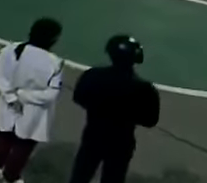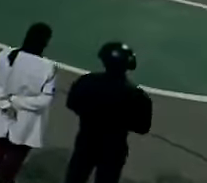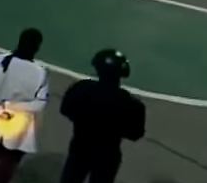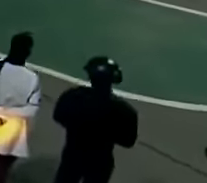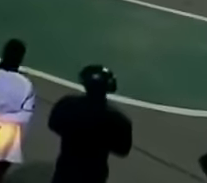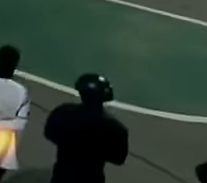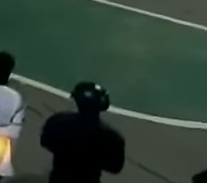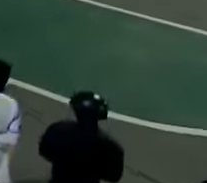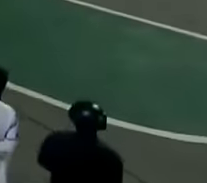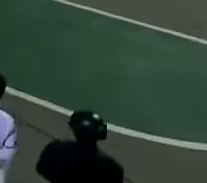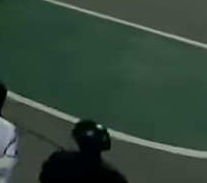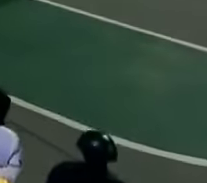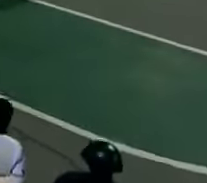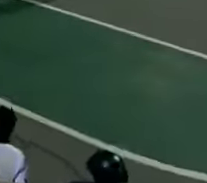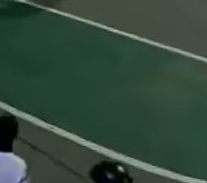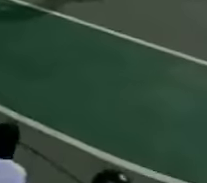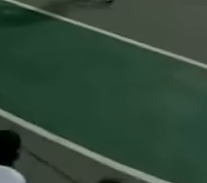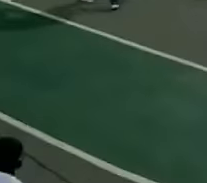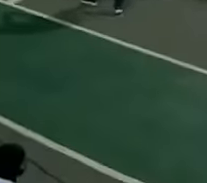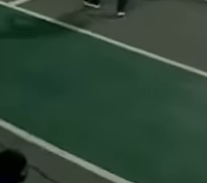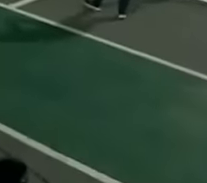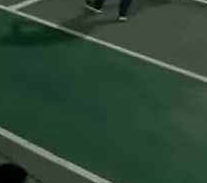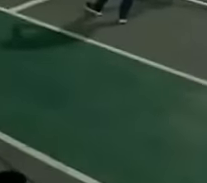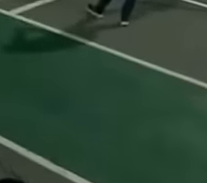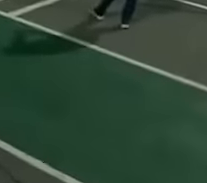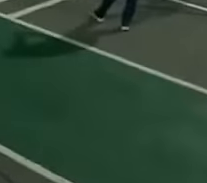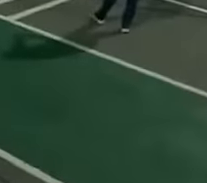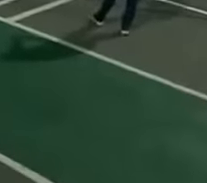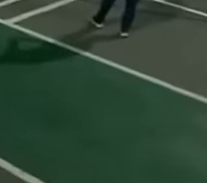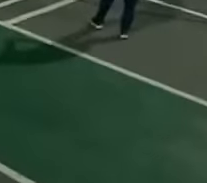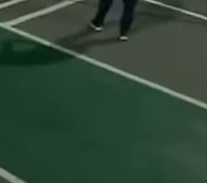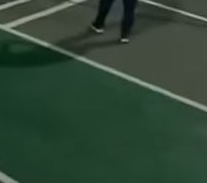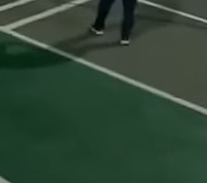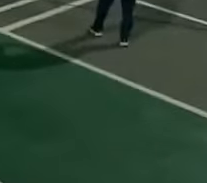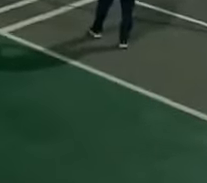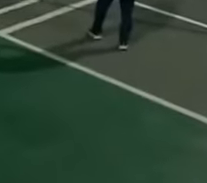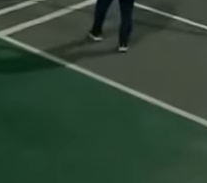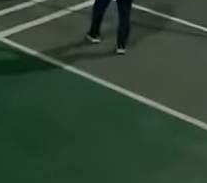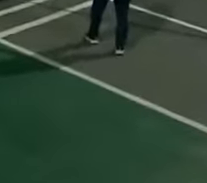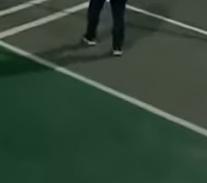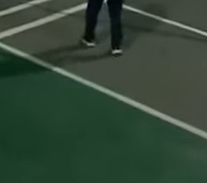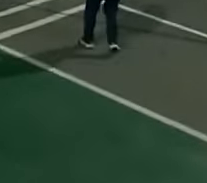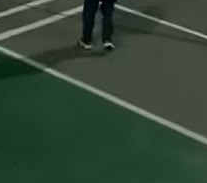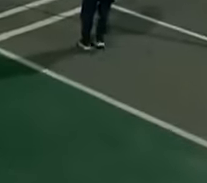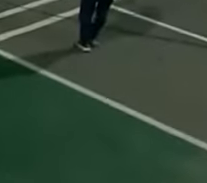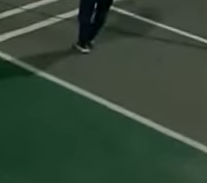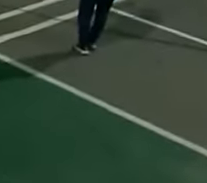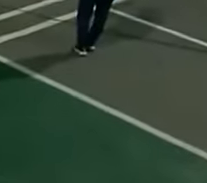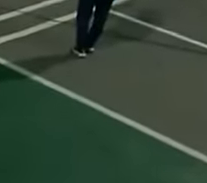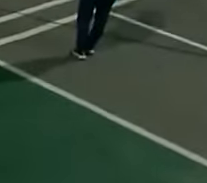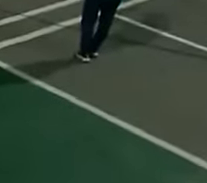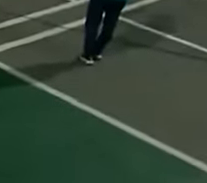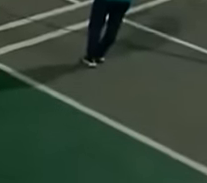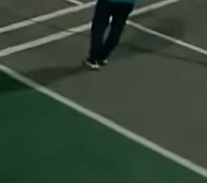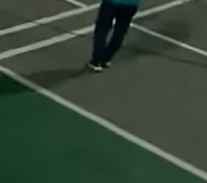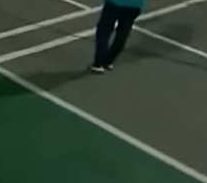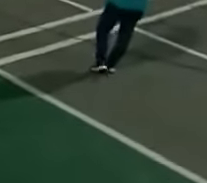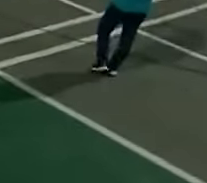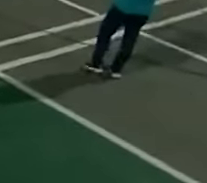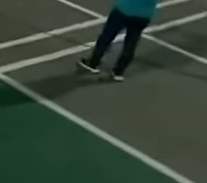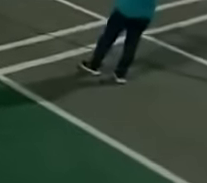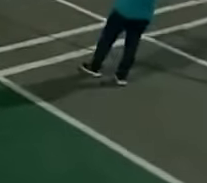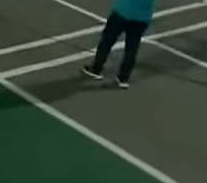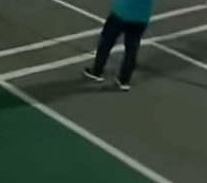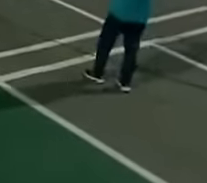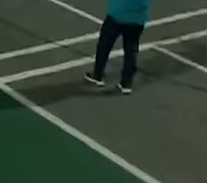ya resuenan por la vida. San Benito, échate un palo y canta con alegría,